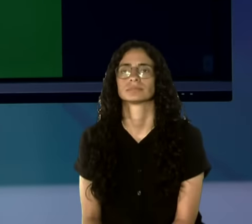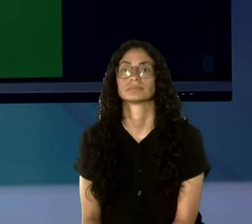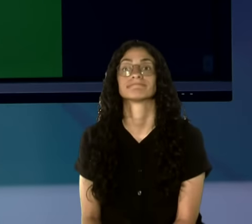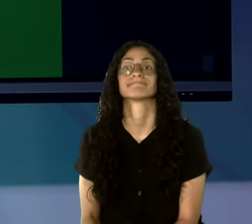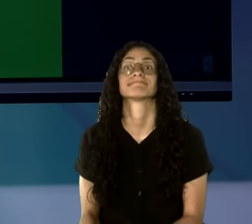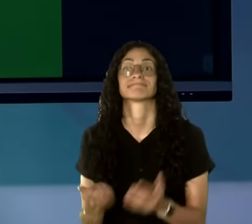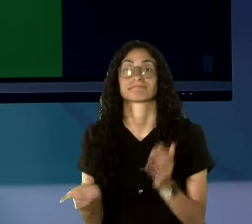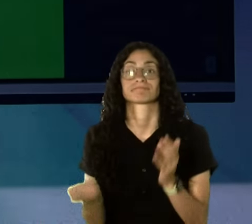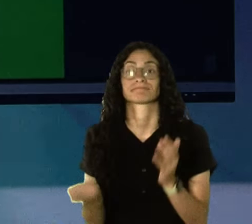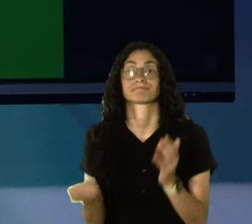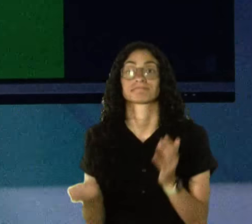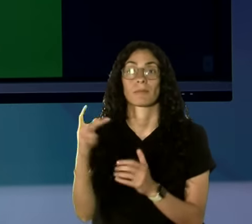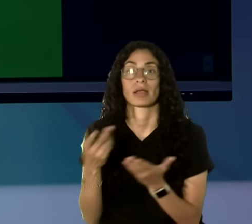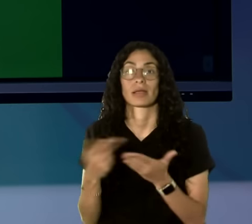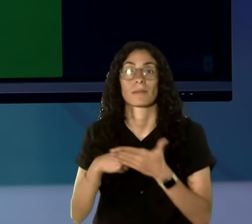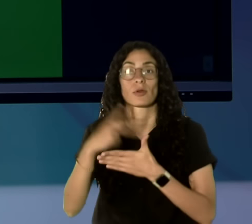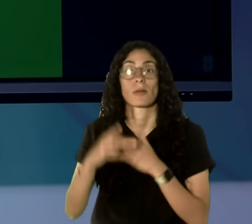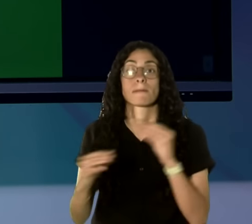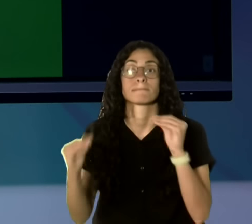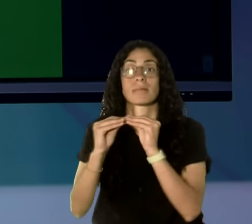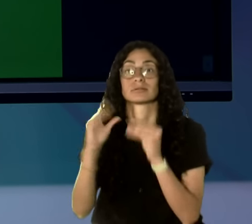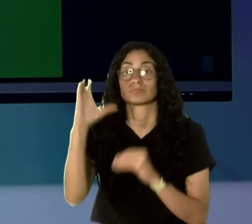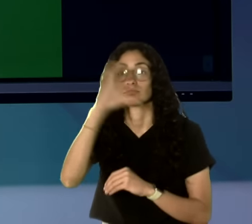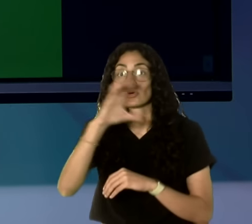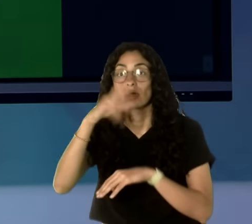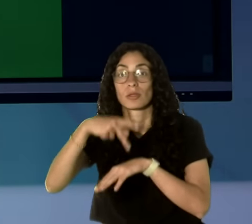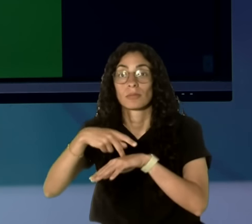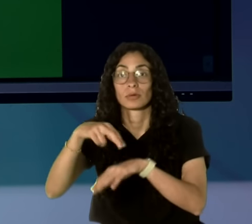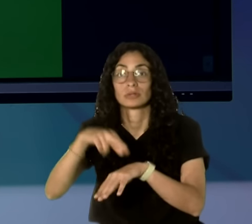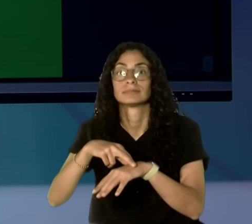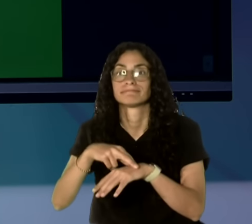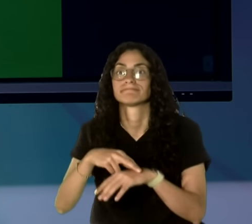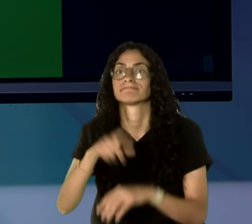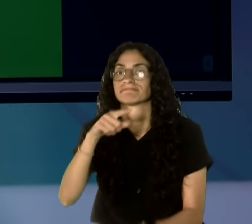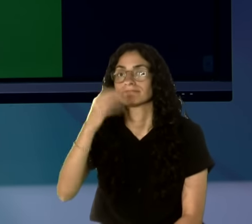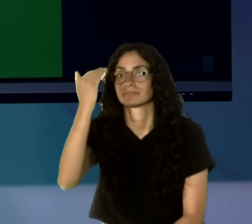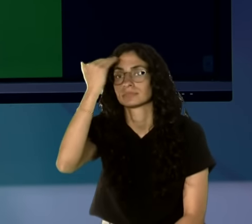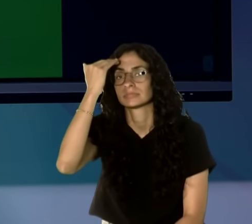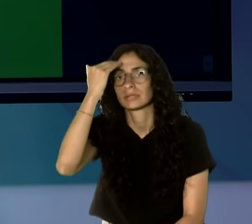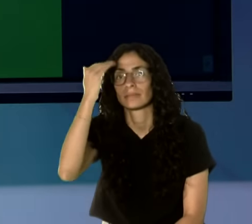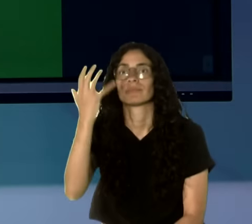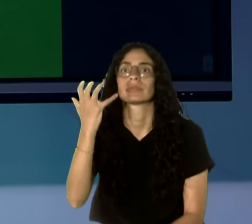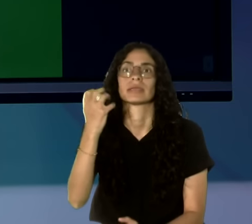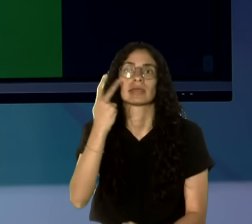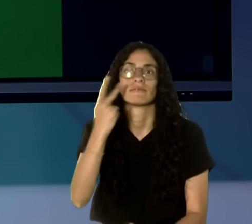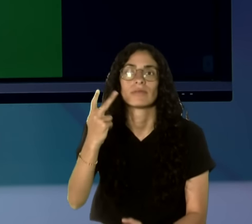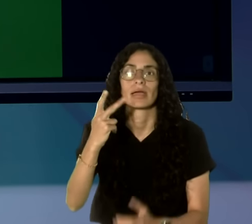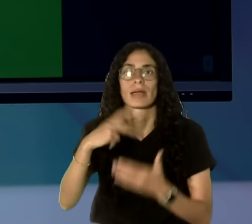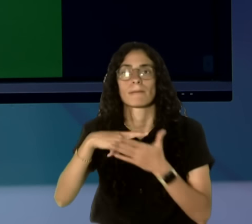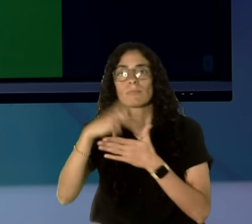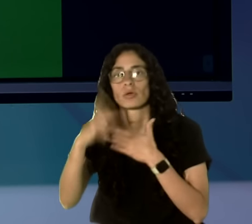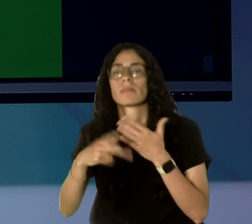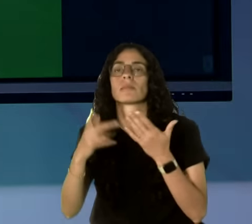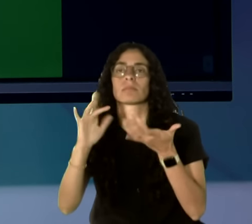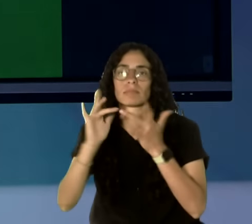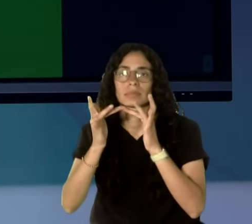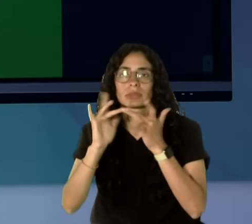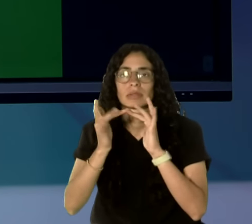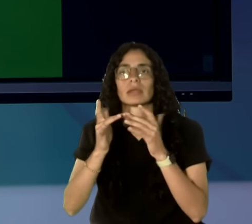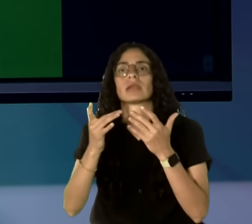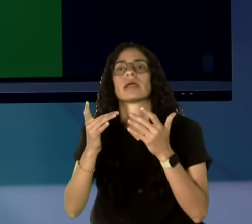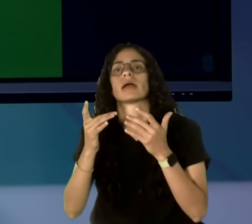continuamos así aquí en lo más buscado Puerto Rico gracias por su sintonía ya sabe si nos quiere ver de nuevamente en las redes sociales repetir el